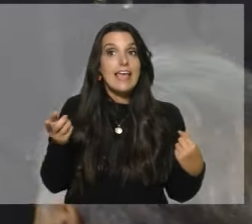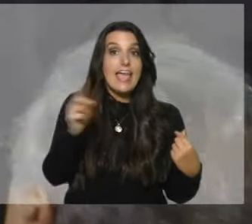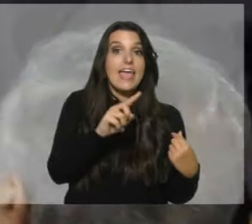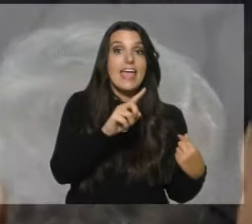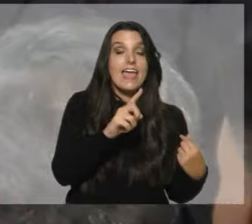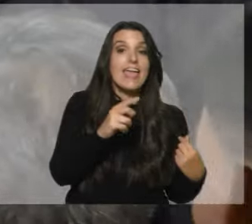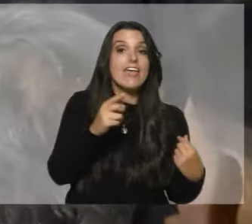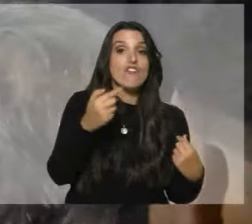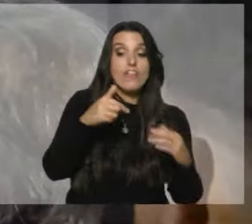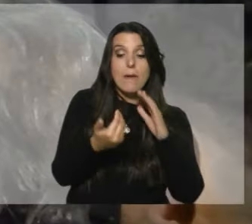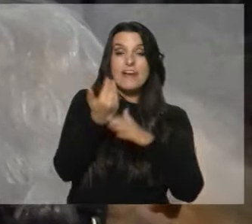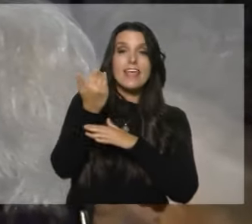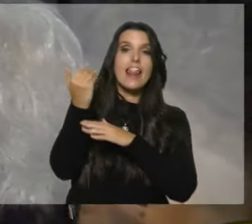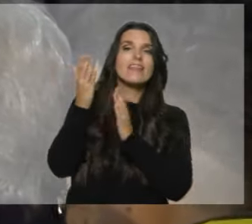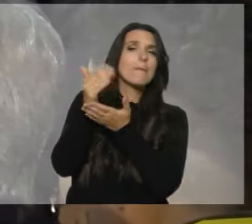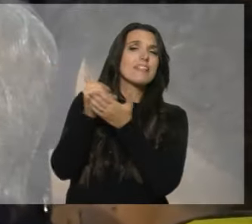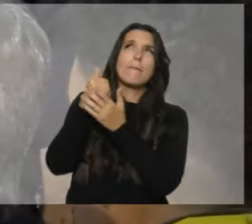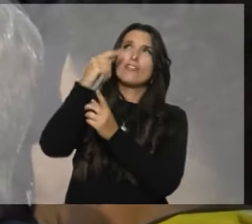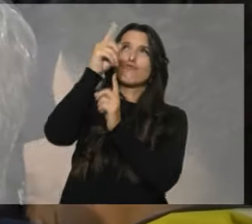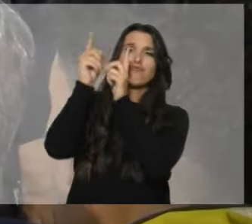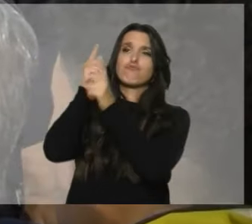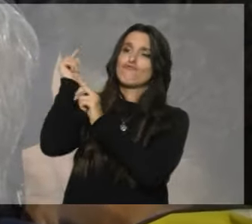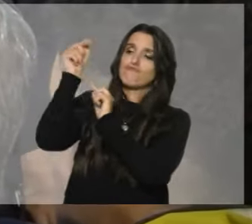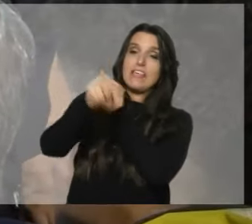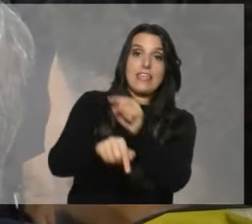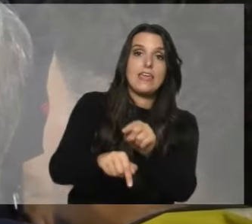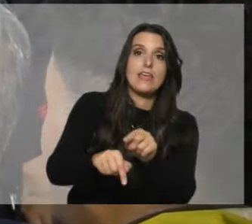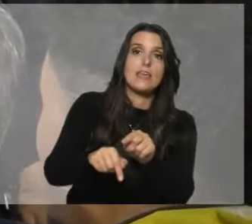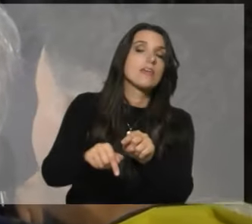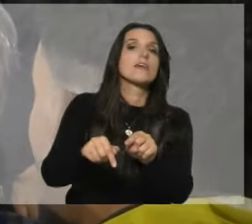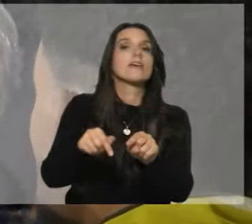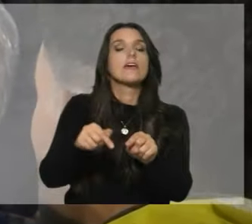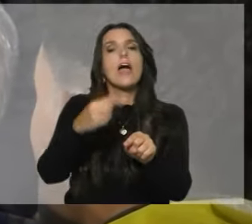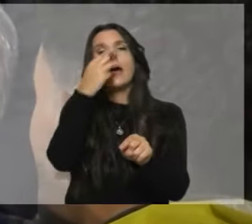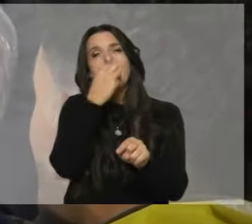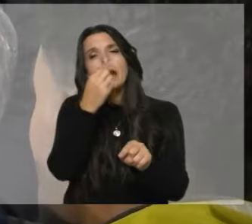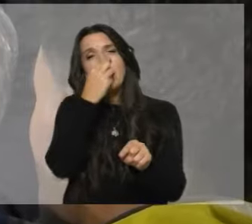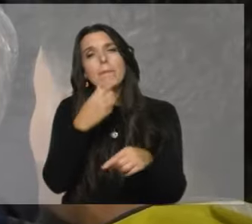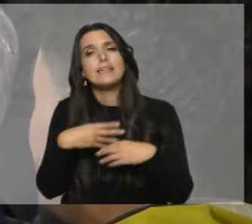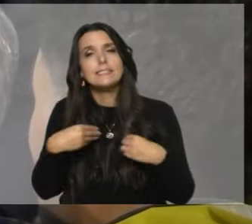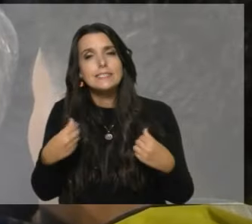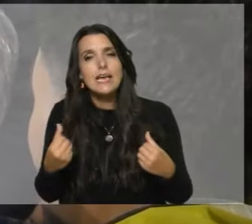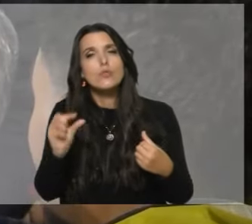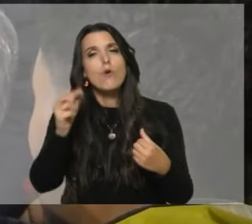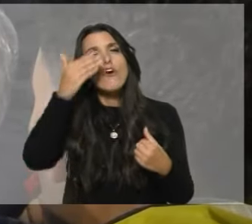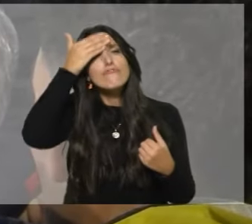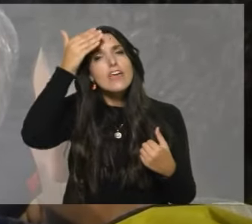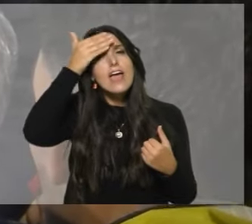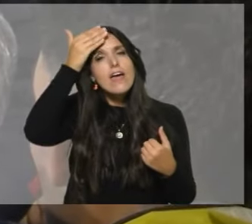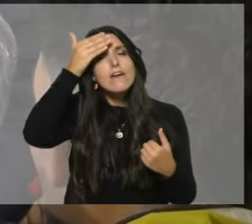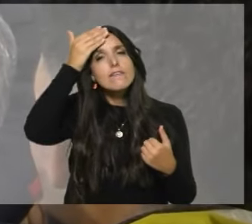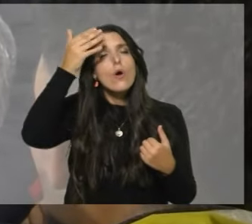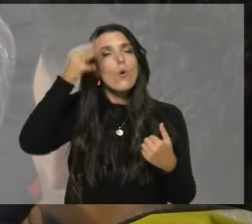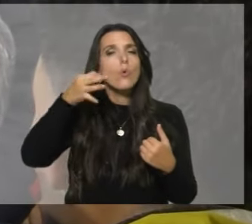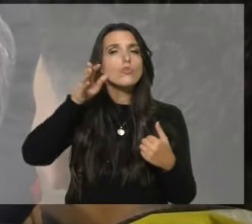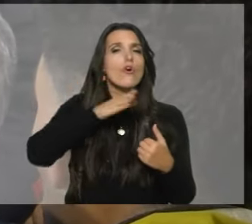hoy de mañana a una gira por varios departamentos, medio engripado, estaba con un poco de fiebre, tuvimos una presentación